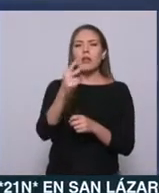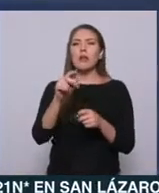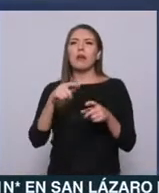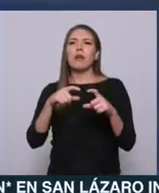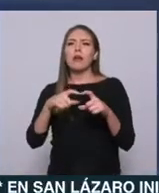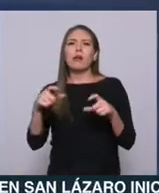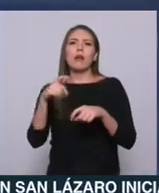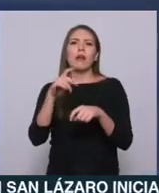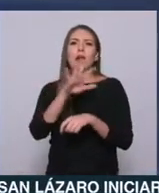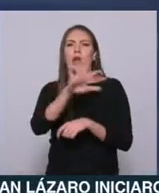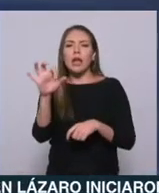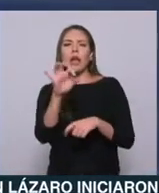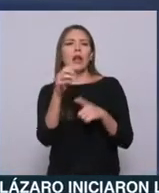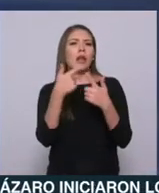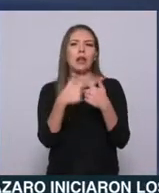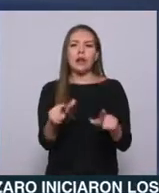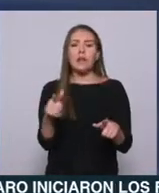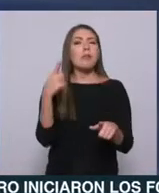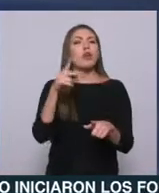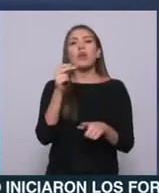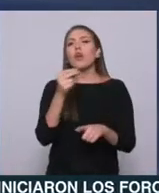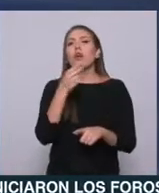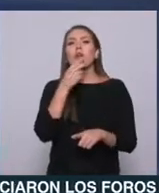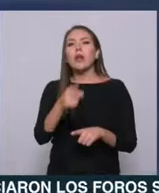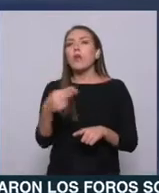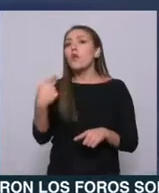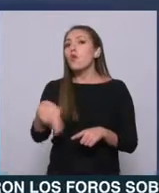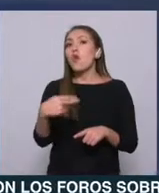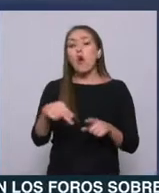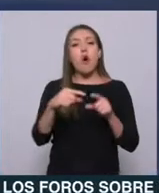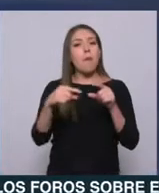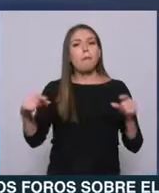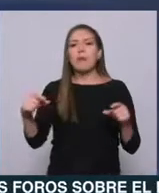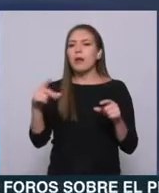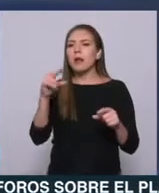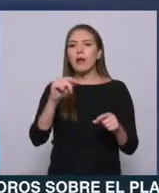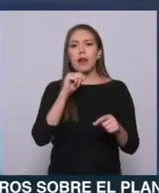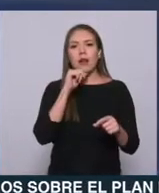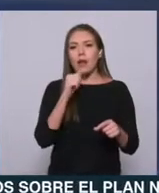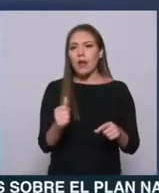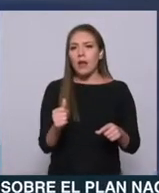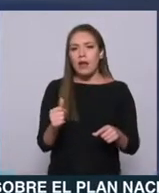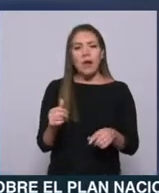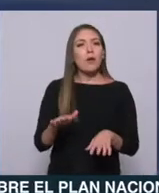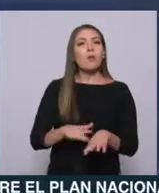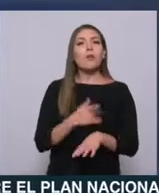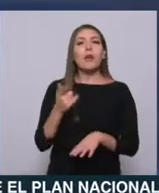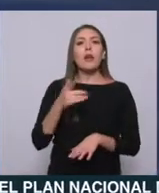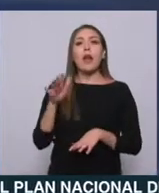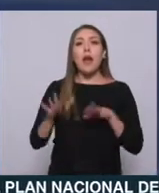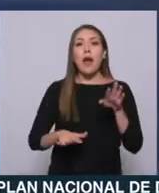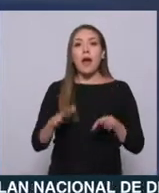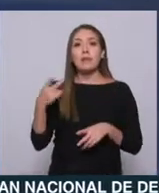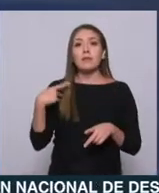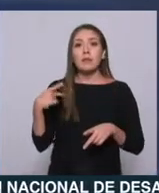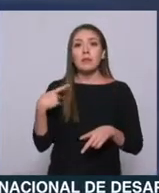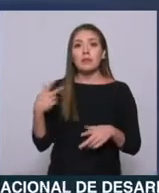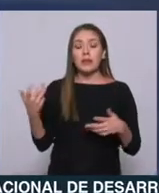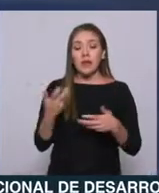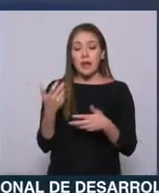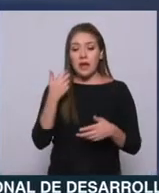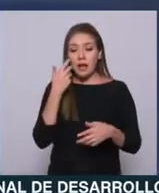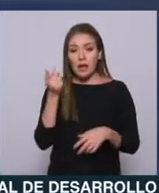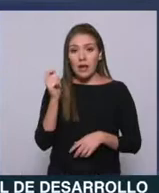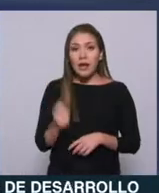paleta que sea, y no se sabe a nombre de quién es la paleta, porque muchas veces hasta la misma persona que está pujando puede ser no la que firmó